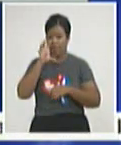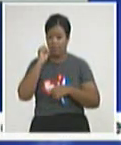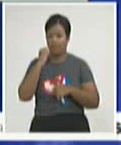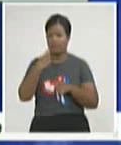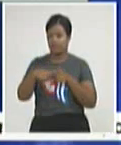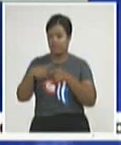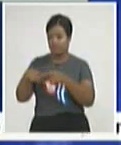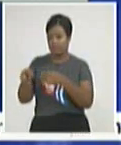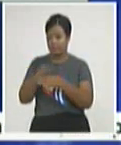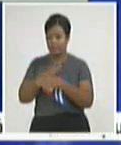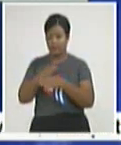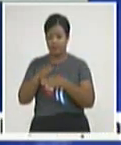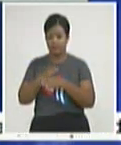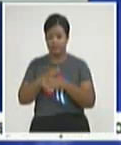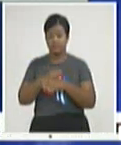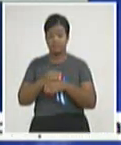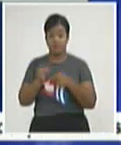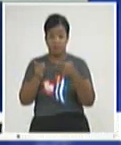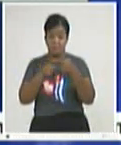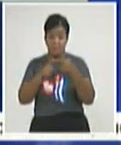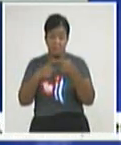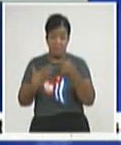han diagnosticado